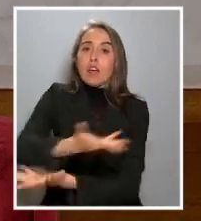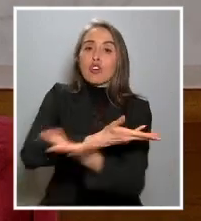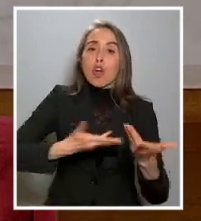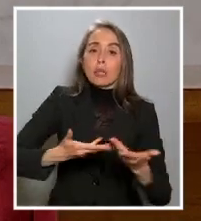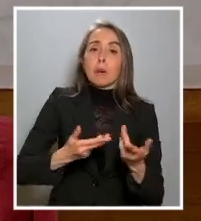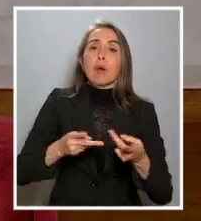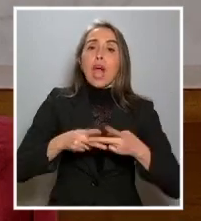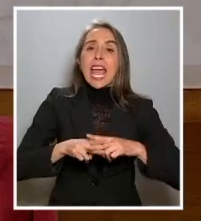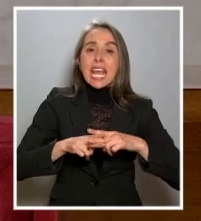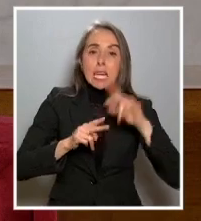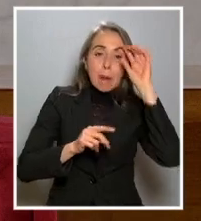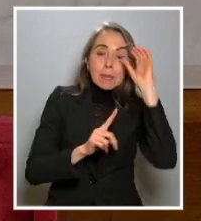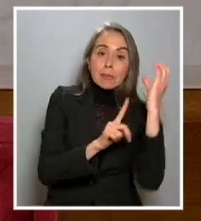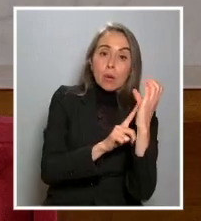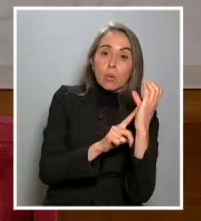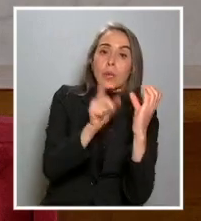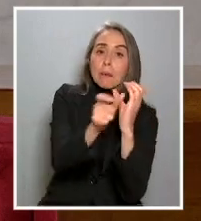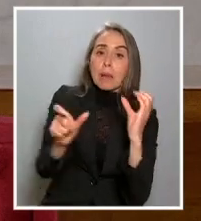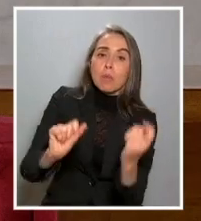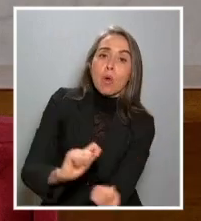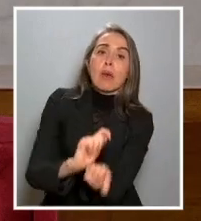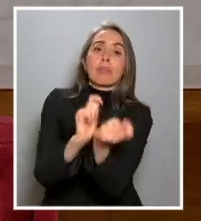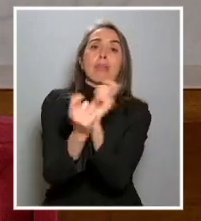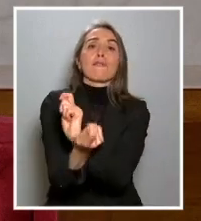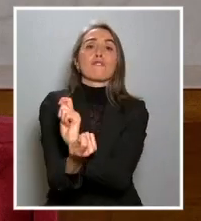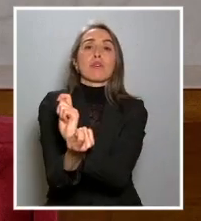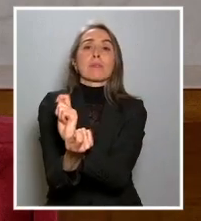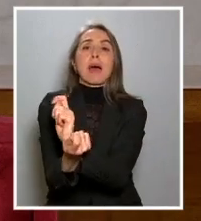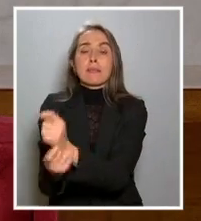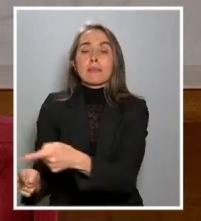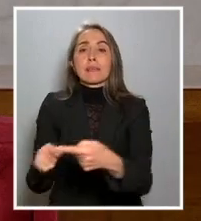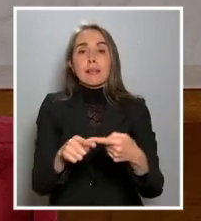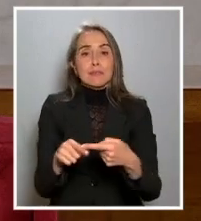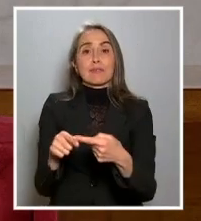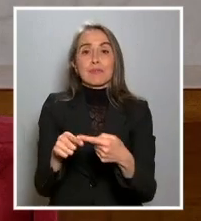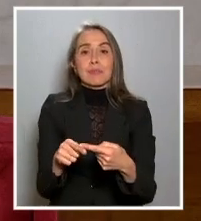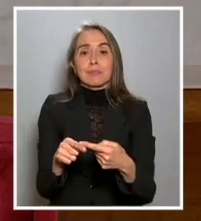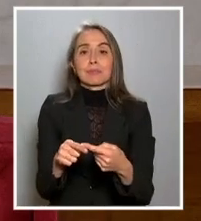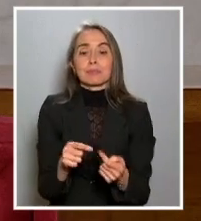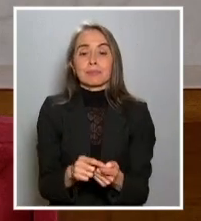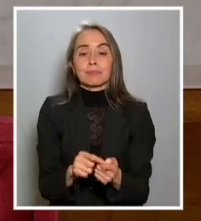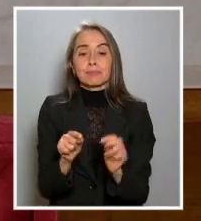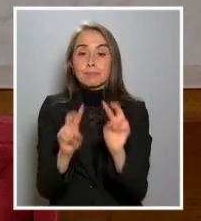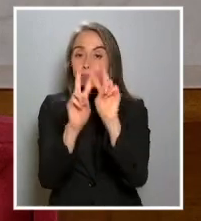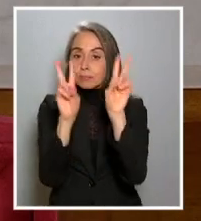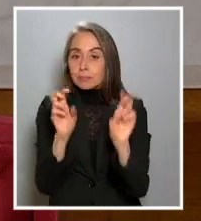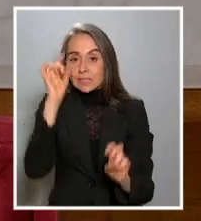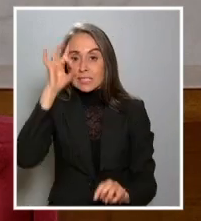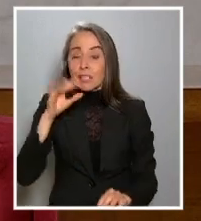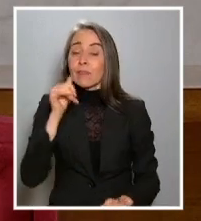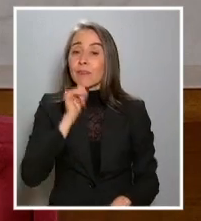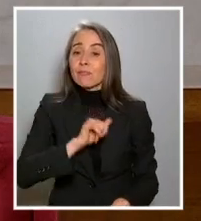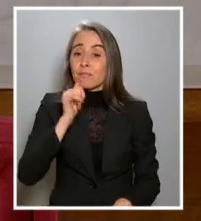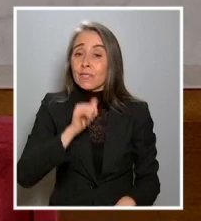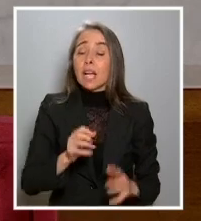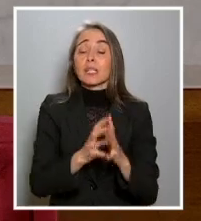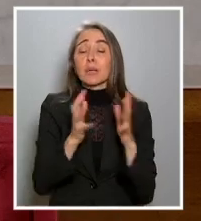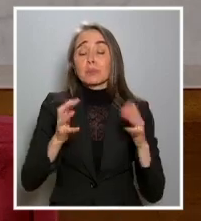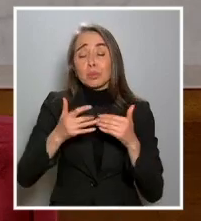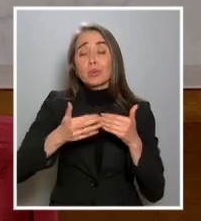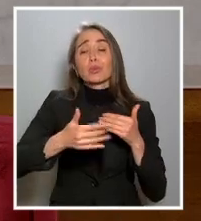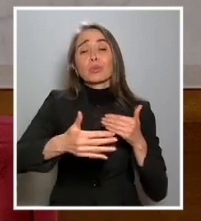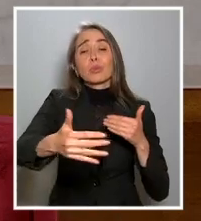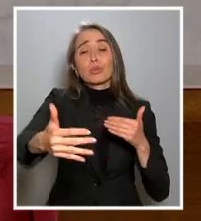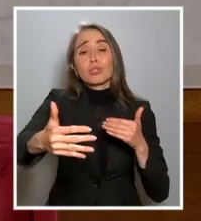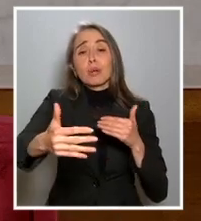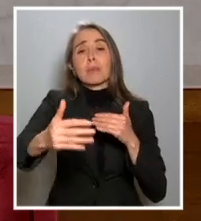una herramienta de transformación social. Y sabemos que en esta materia nos queda mucho por hacer para